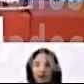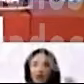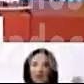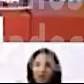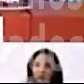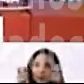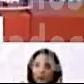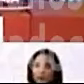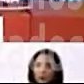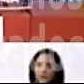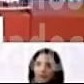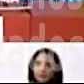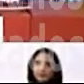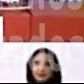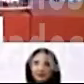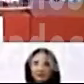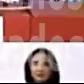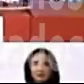allí.